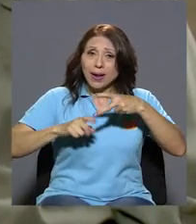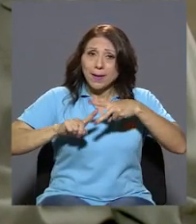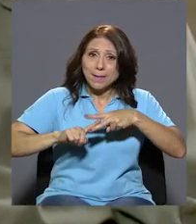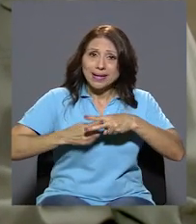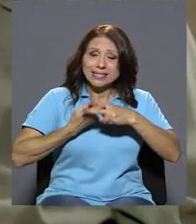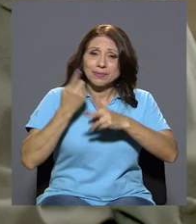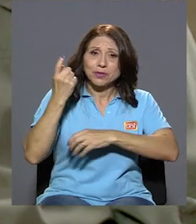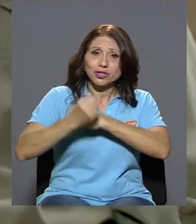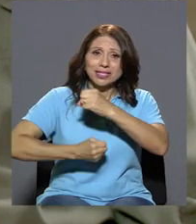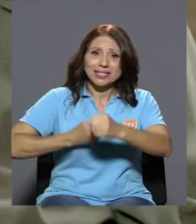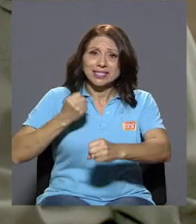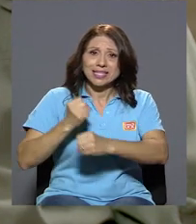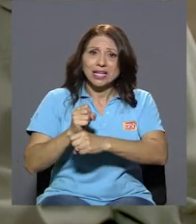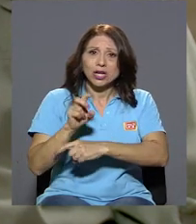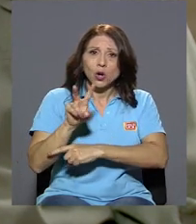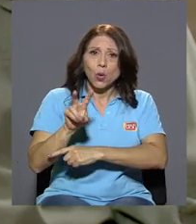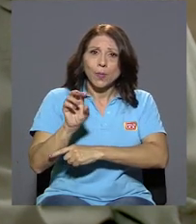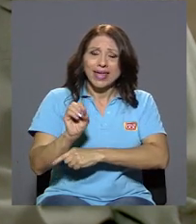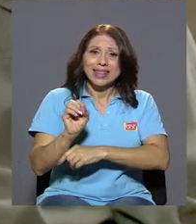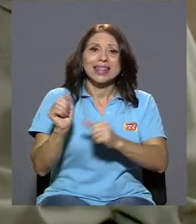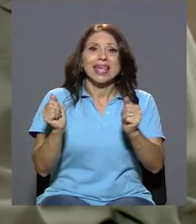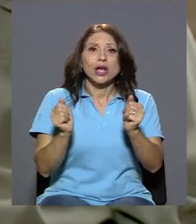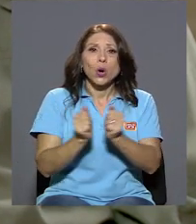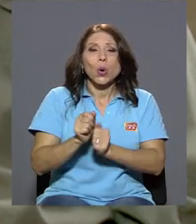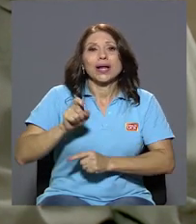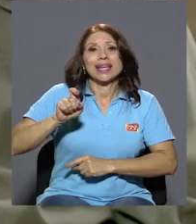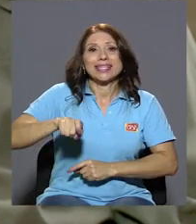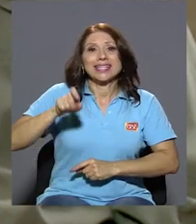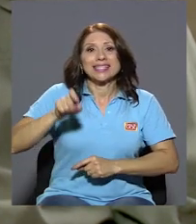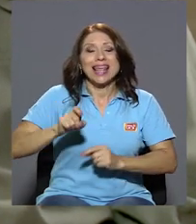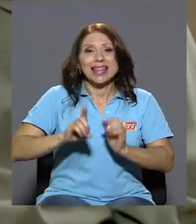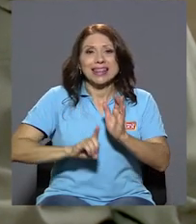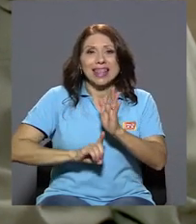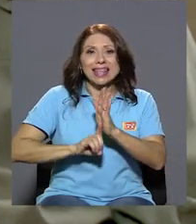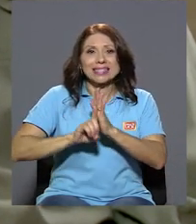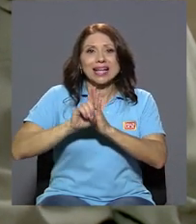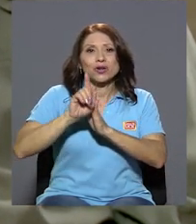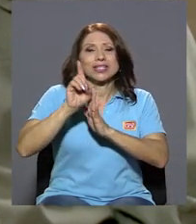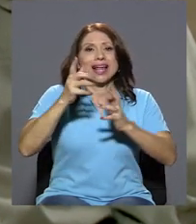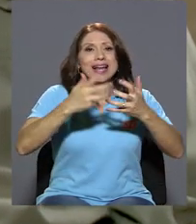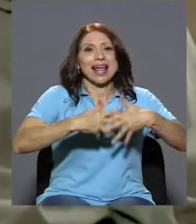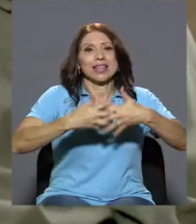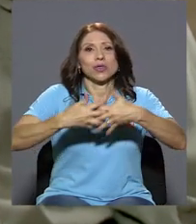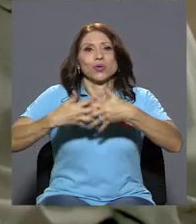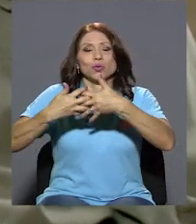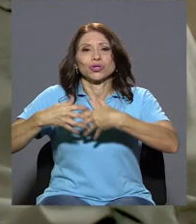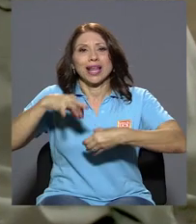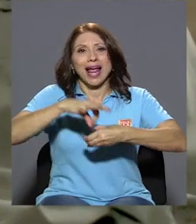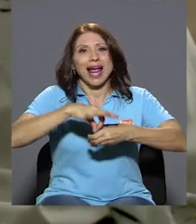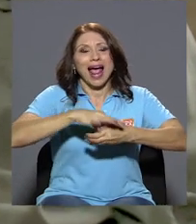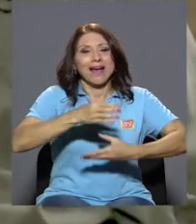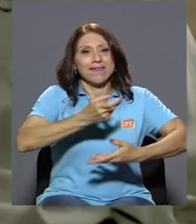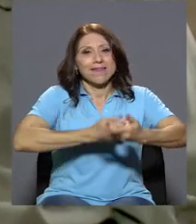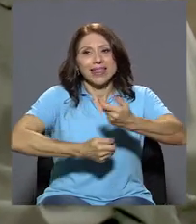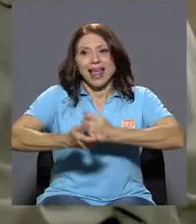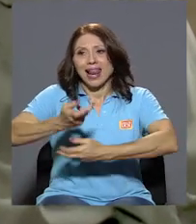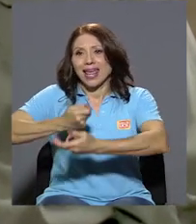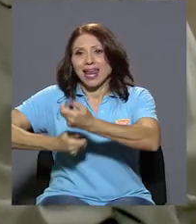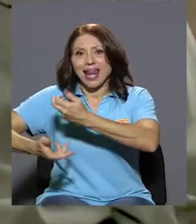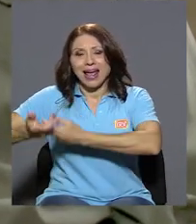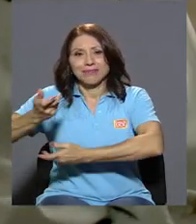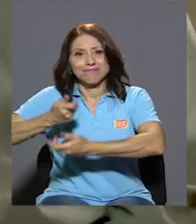del siglo 20 con la necesidad de desarrollar la industria agro industria cafetalera